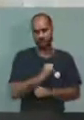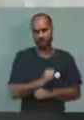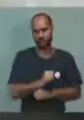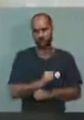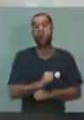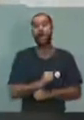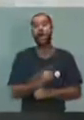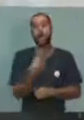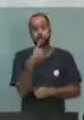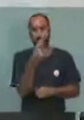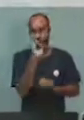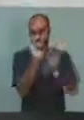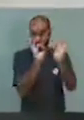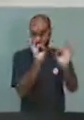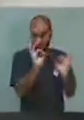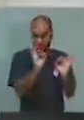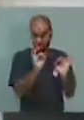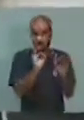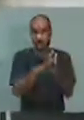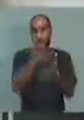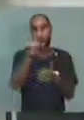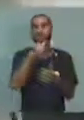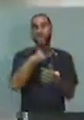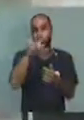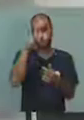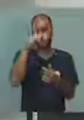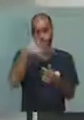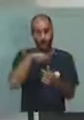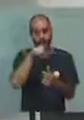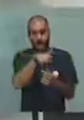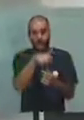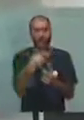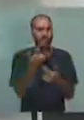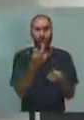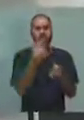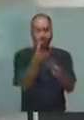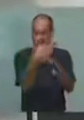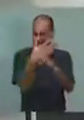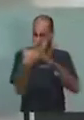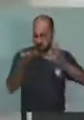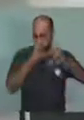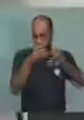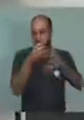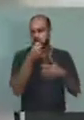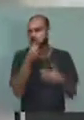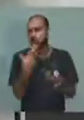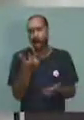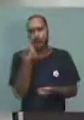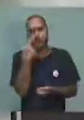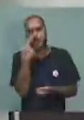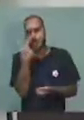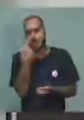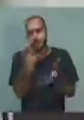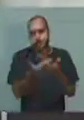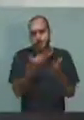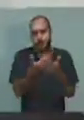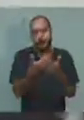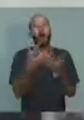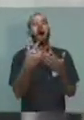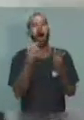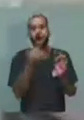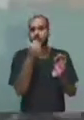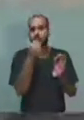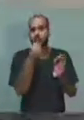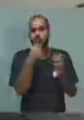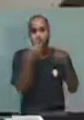efecto antitumoral. Entonces, trabajamos con diferentes variantes de esas para ver, tratar de desarrollar un producto específico contra cáncer.